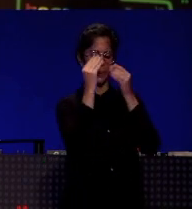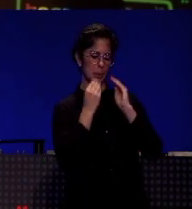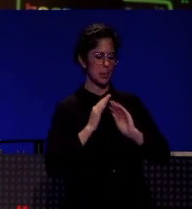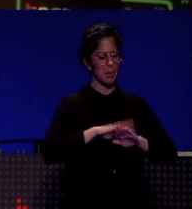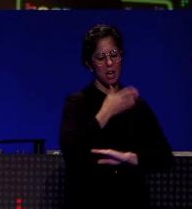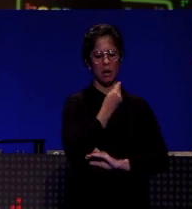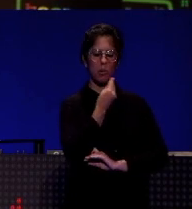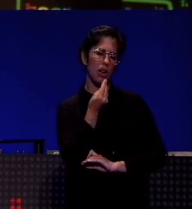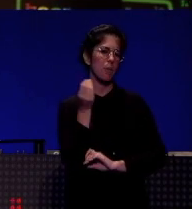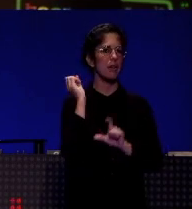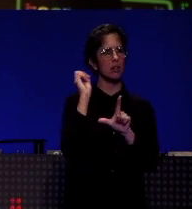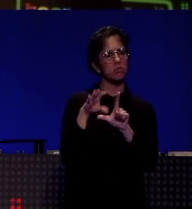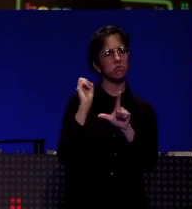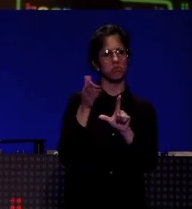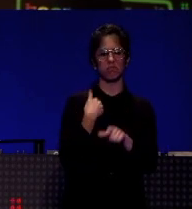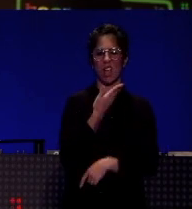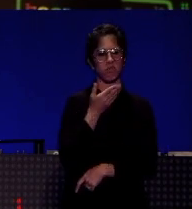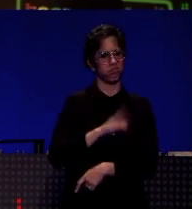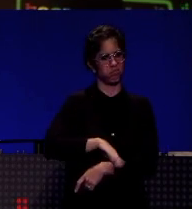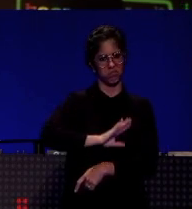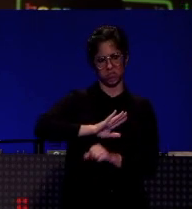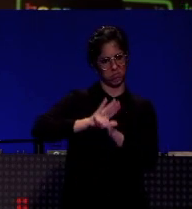una pereza en esa época